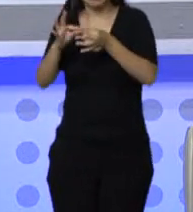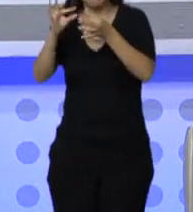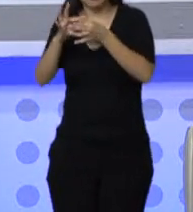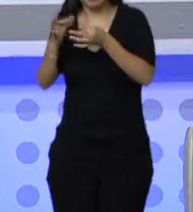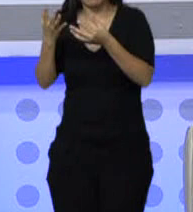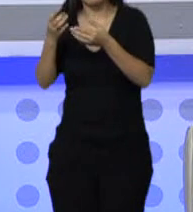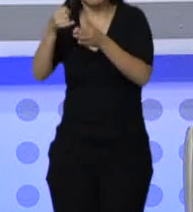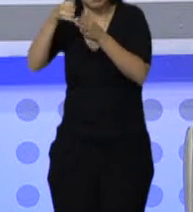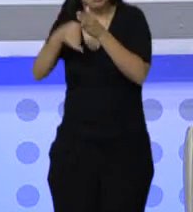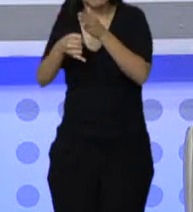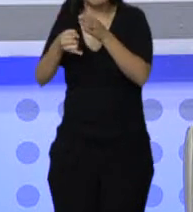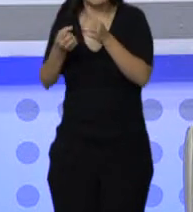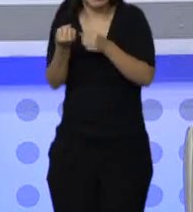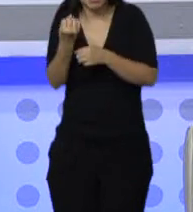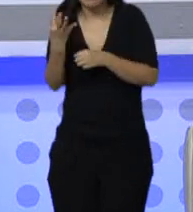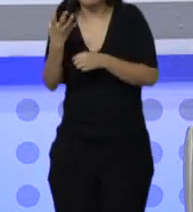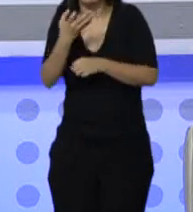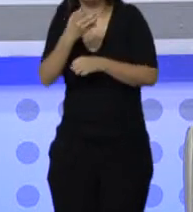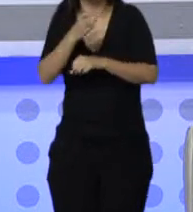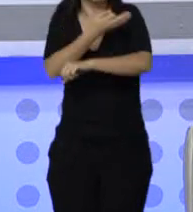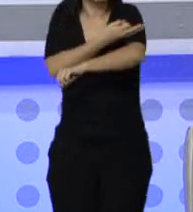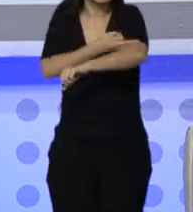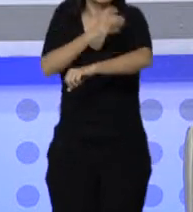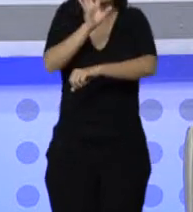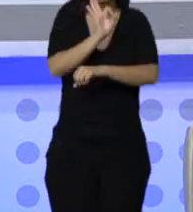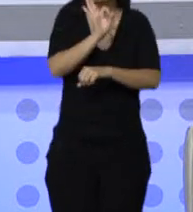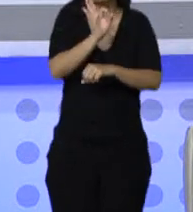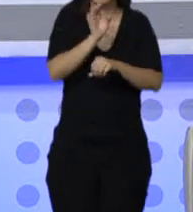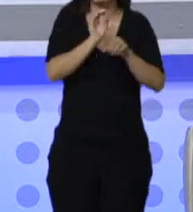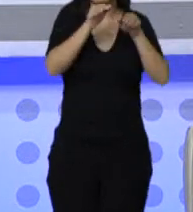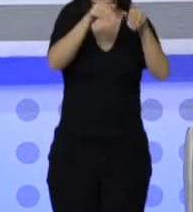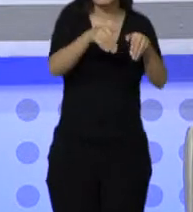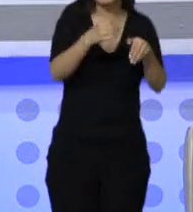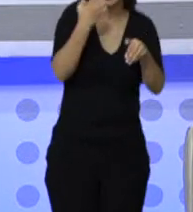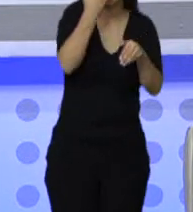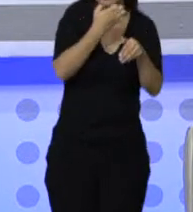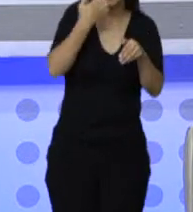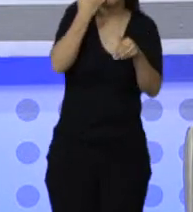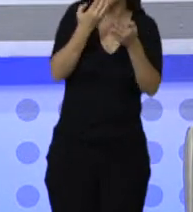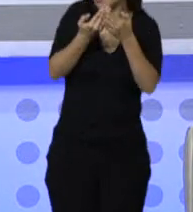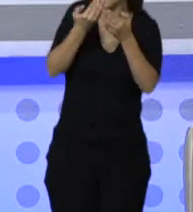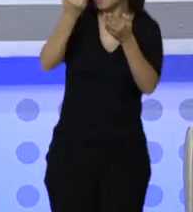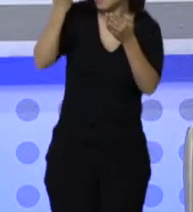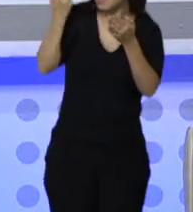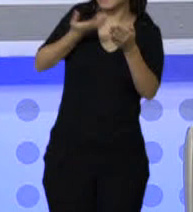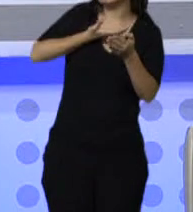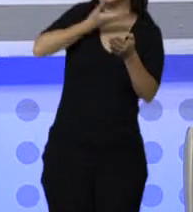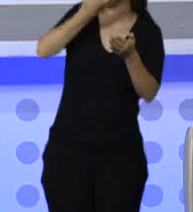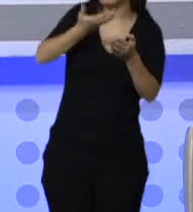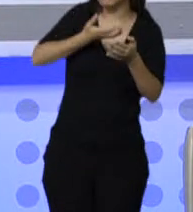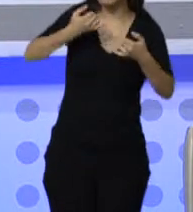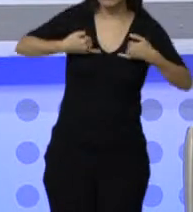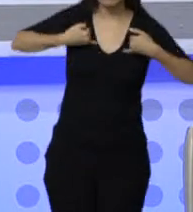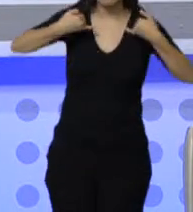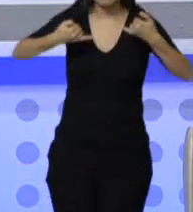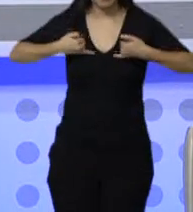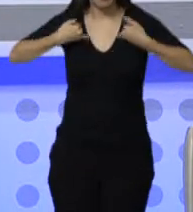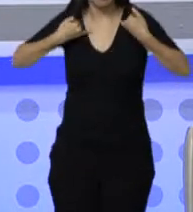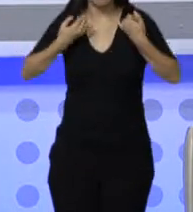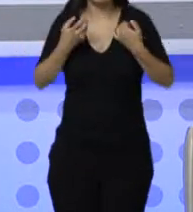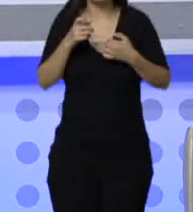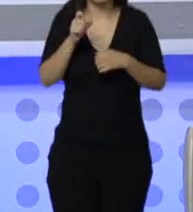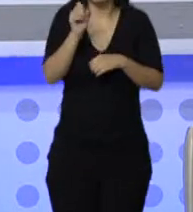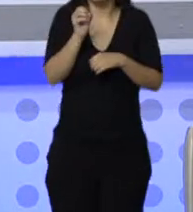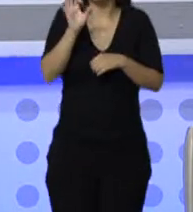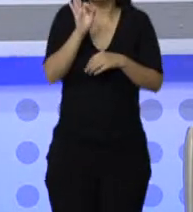muchas familias lo hacen por tradición porque estudiaron allí en su niñez o en su juventud o porque también les queda